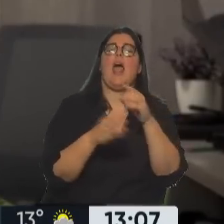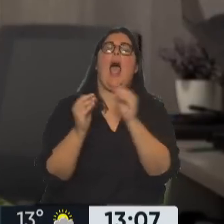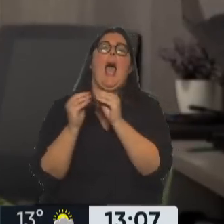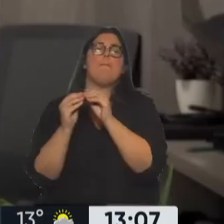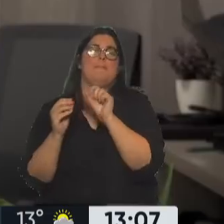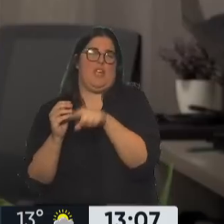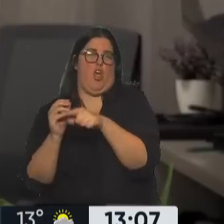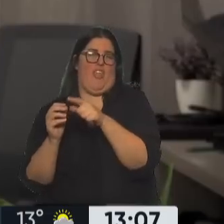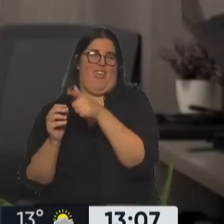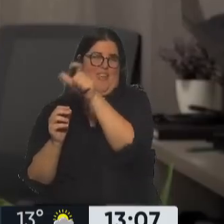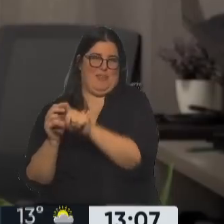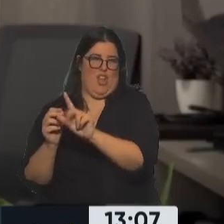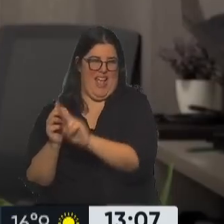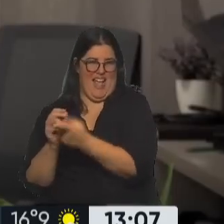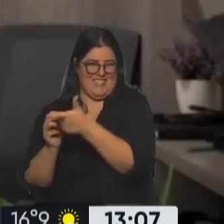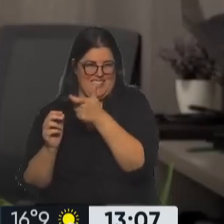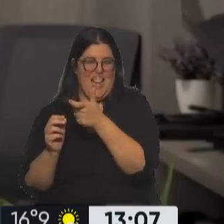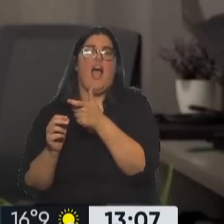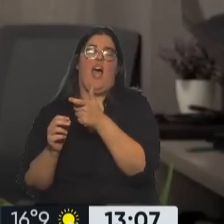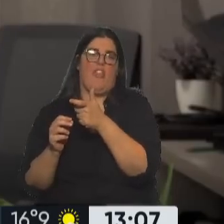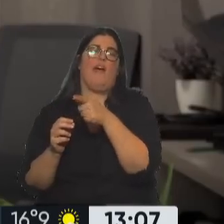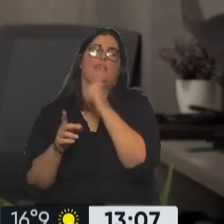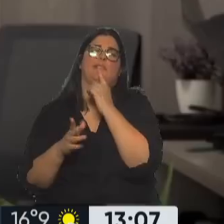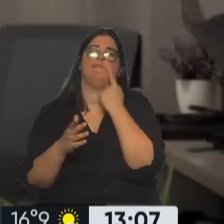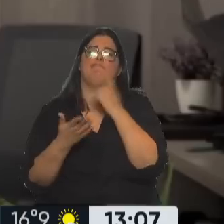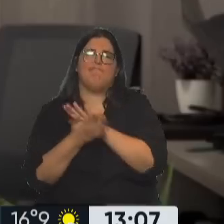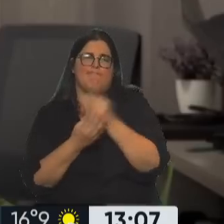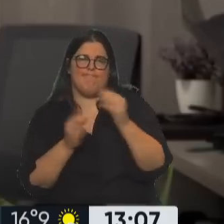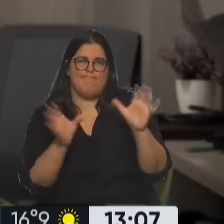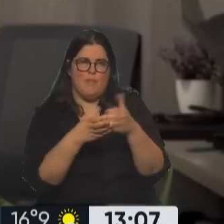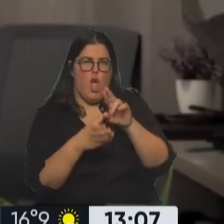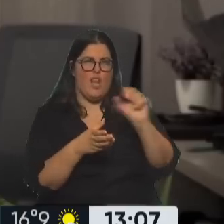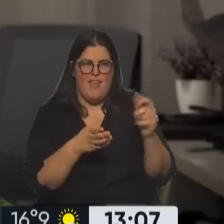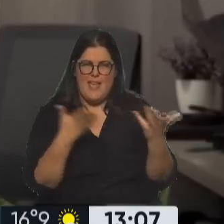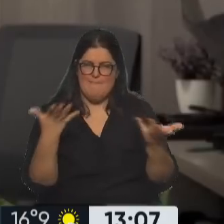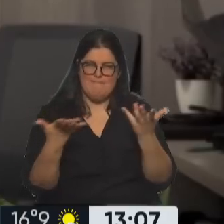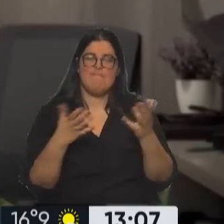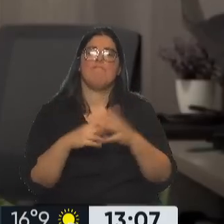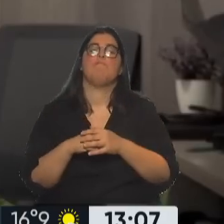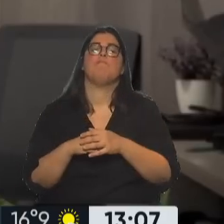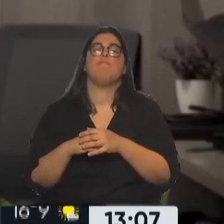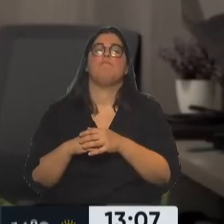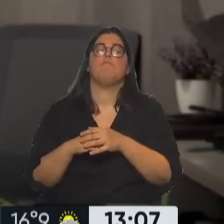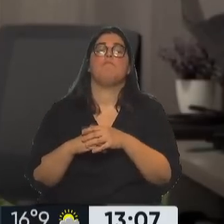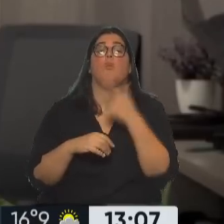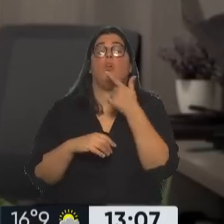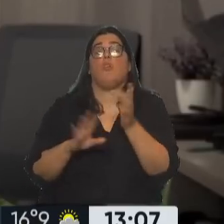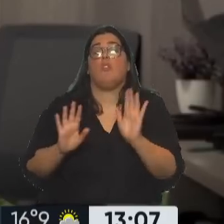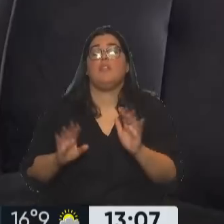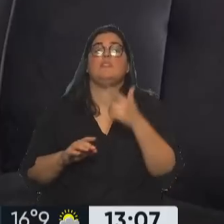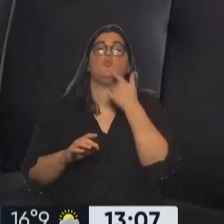Si ya lo mataron, ya sabemos que vienen con nosotros. El fundamento de la observación es que Zurita estaría afiliado a otro partido